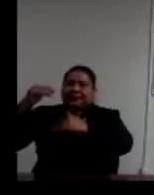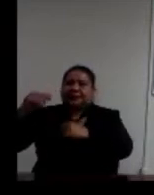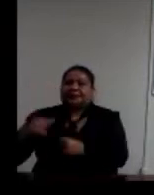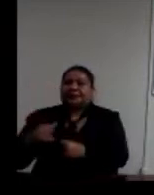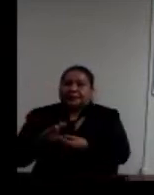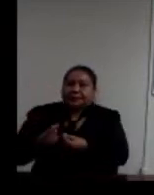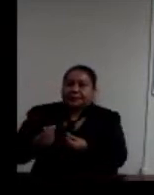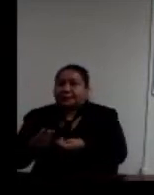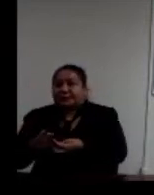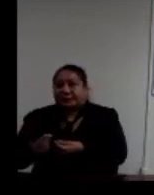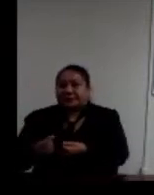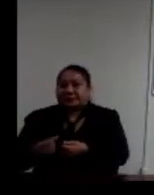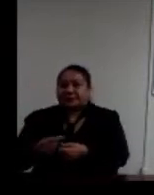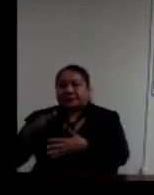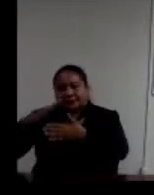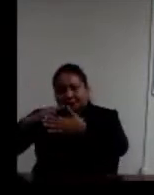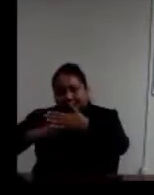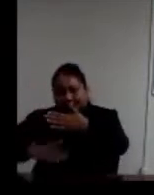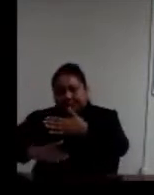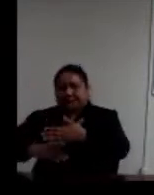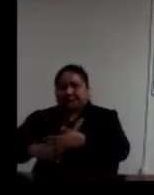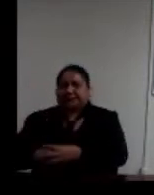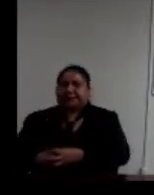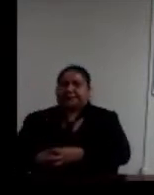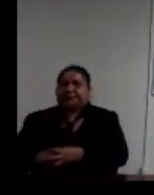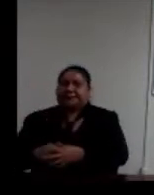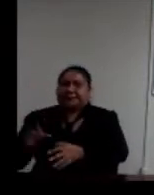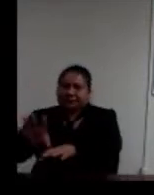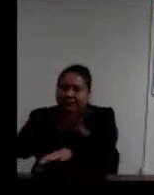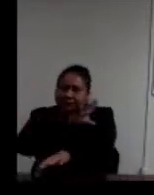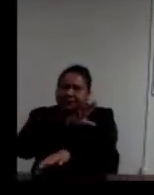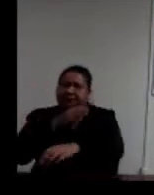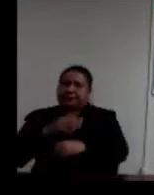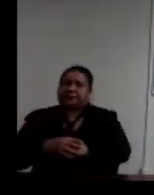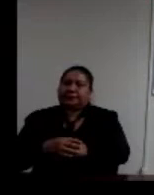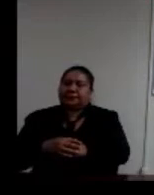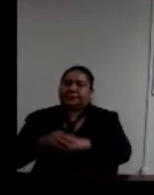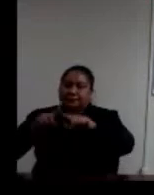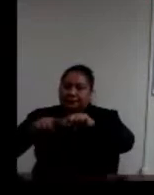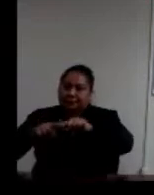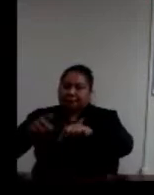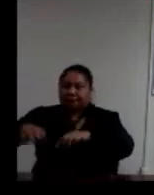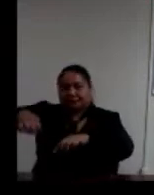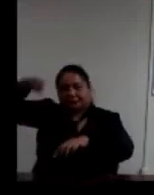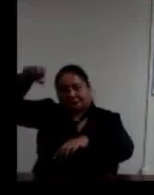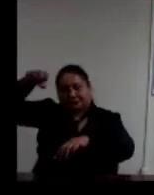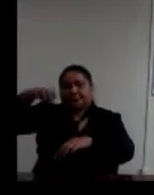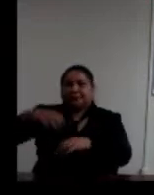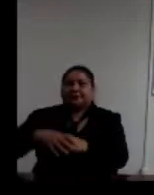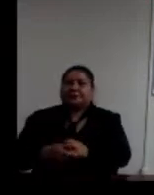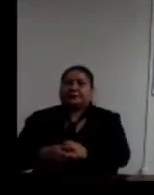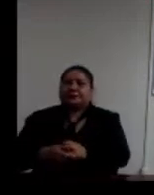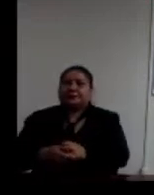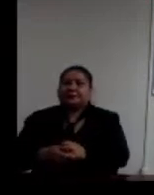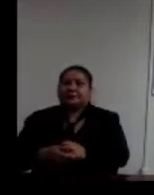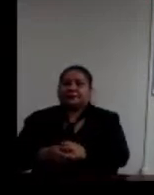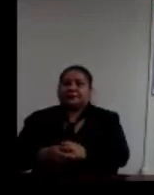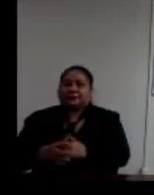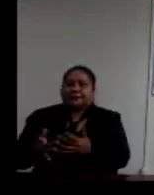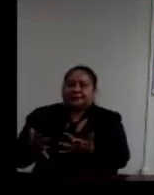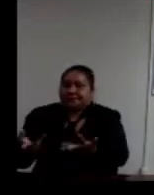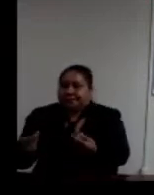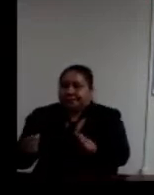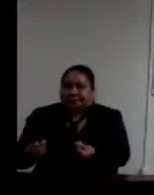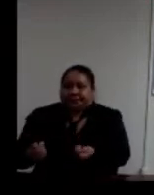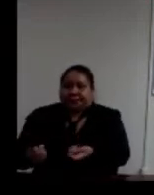depresión. Dependiendo del grupo de edad, que es la siguiente edad, el siguiente diagnóstico, la ansiedad de los niños es